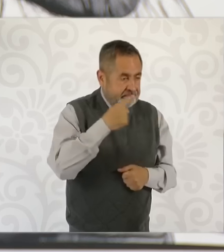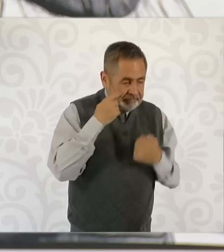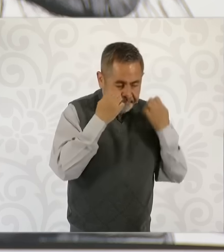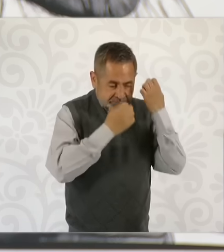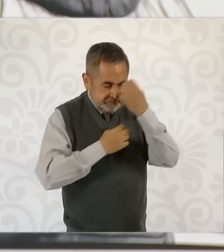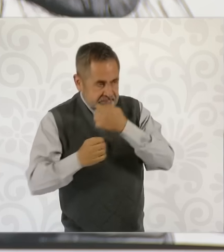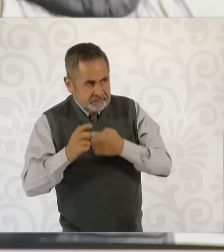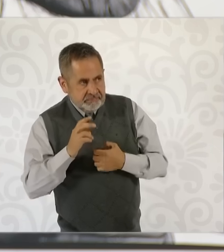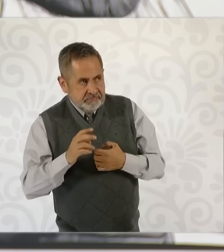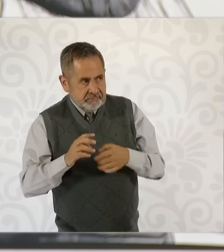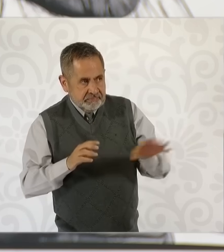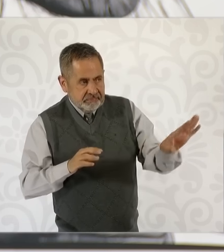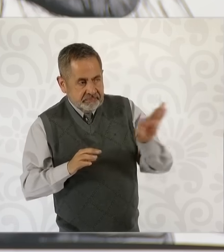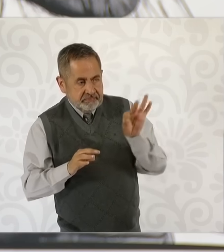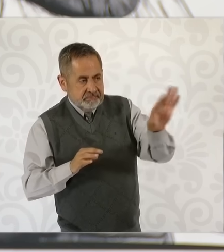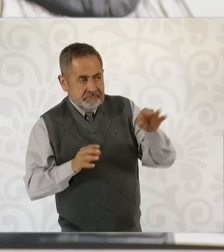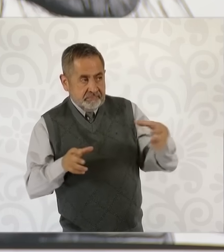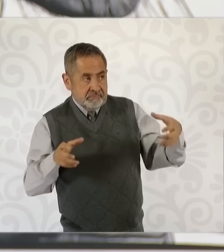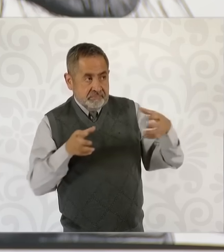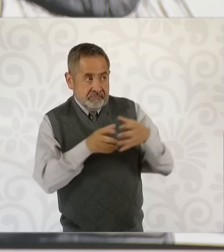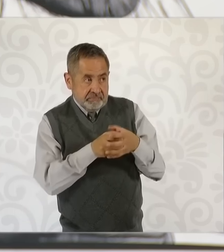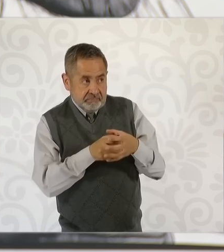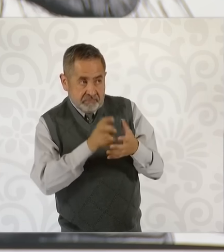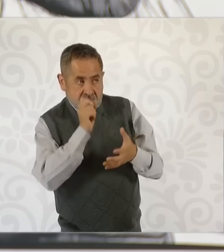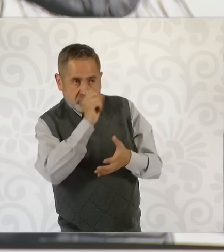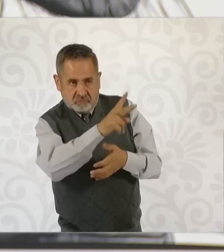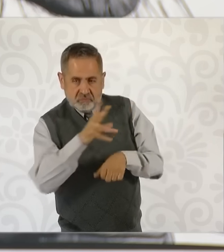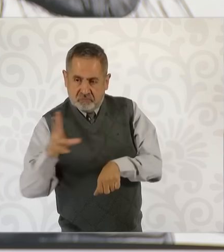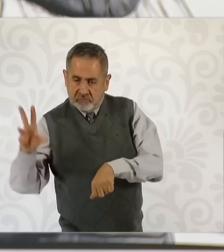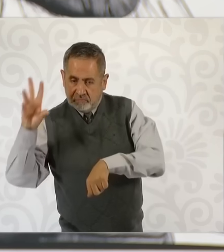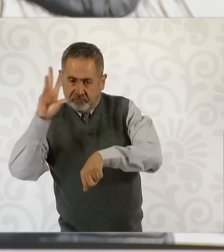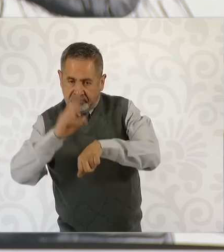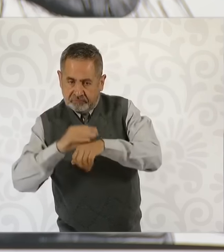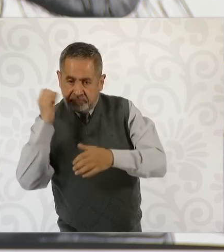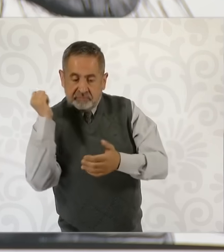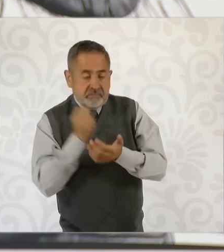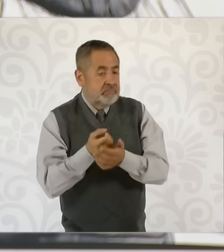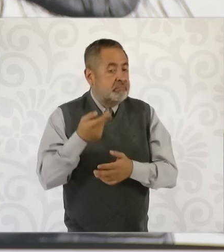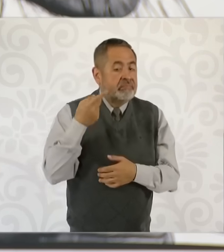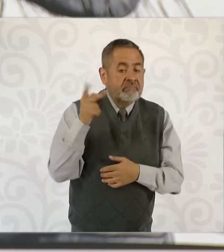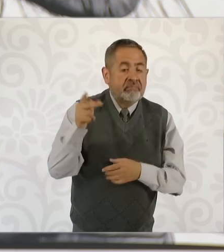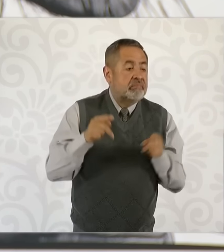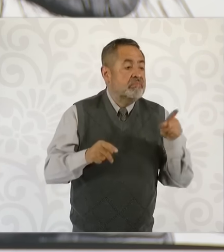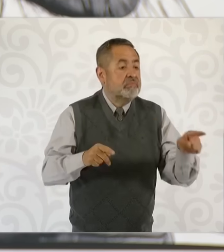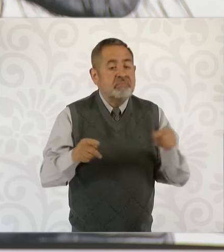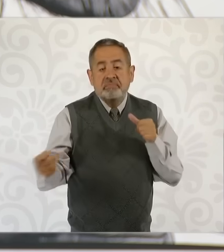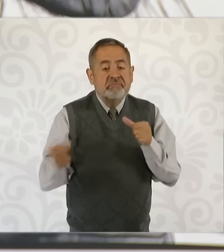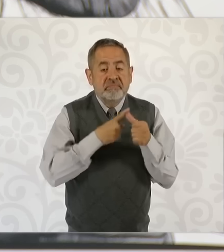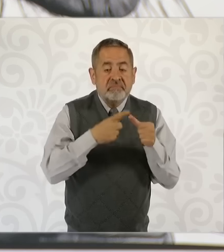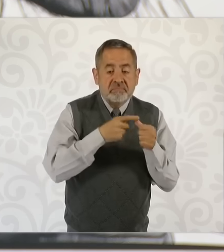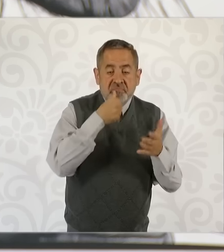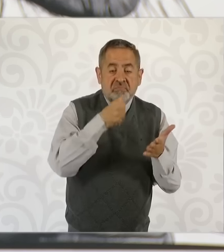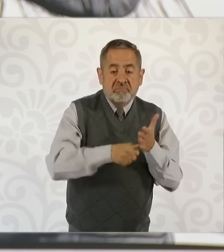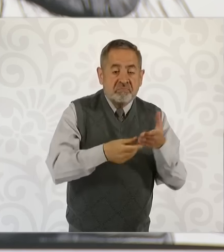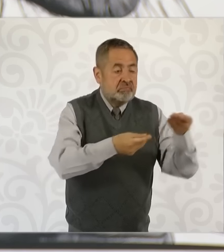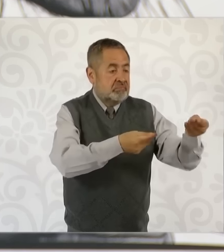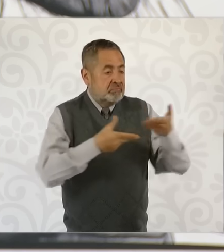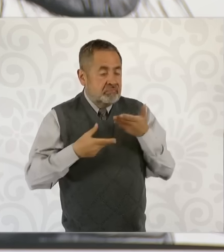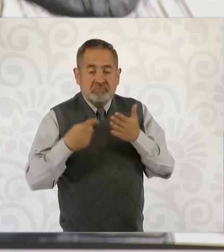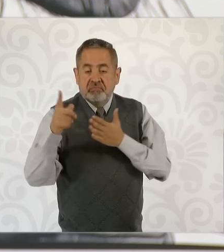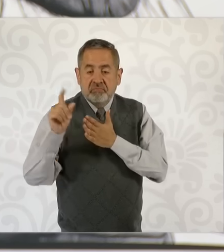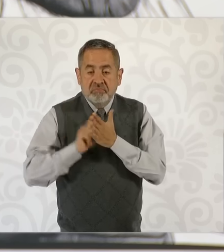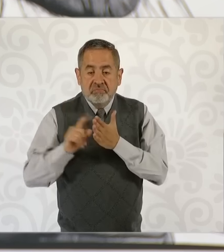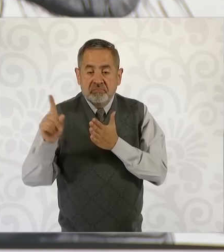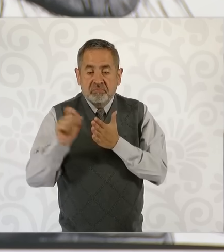análisis de un comité intersecretarial, y tienen la obligación incluso de enviar informes cada mes, que